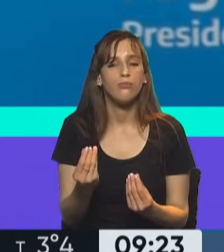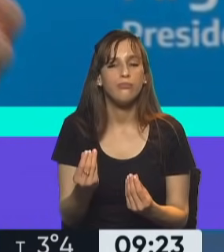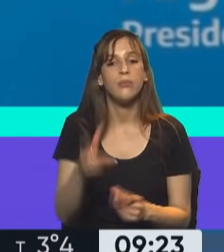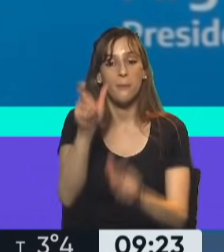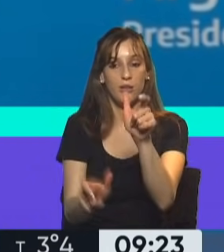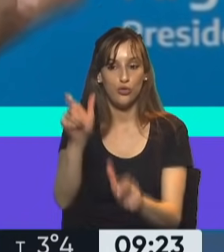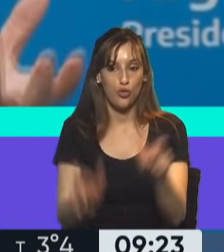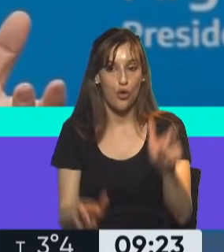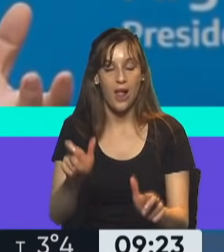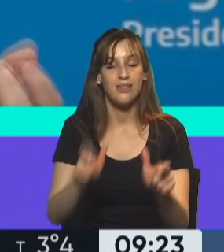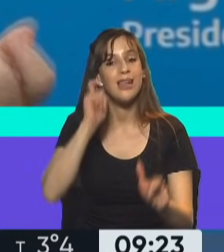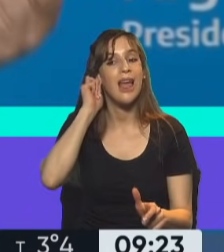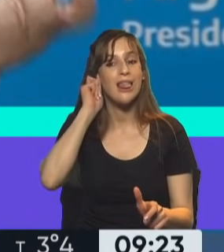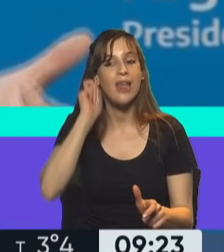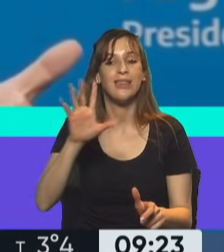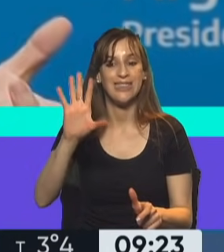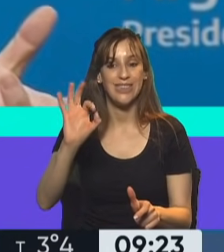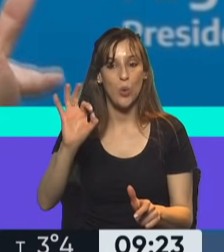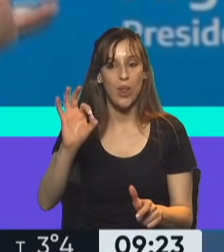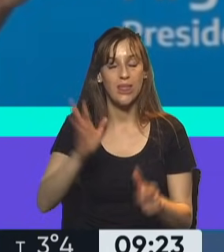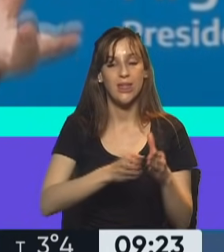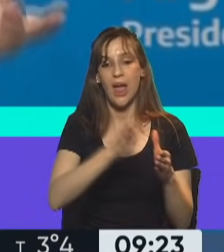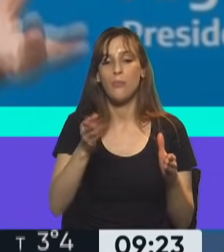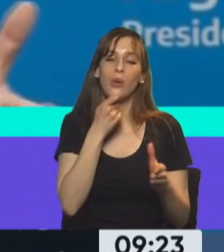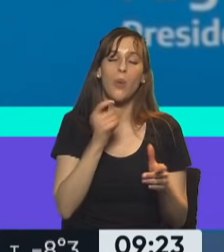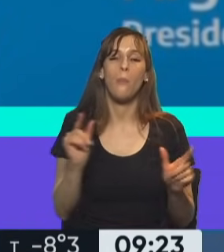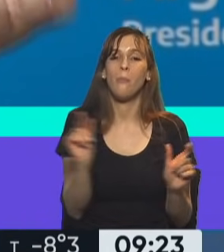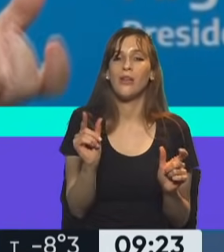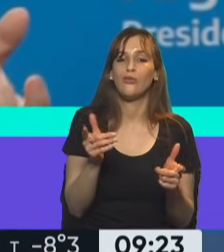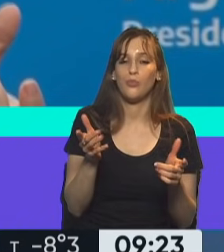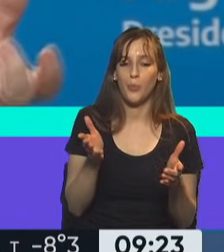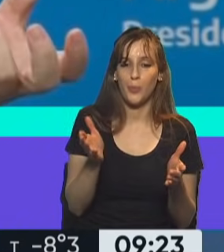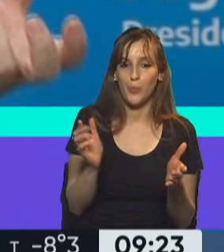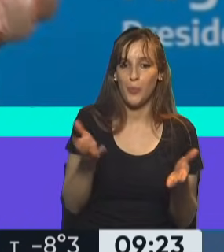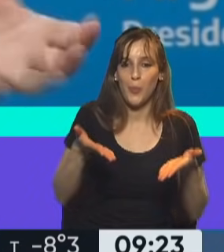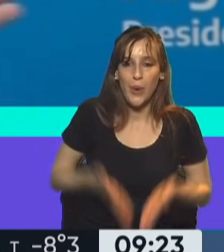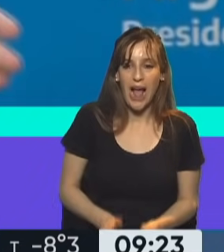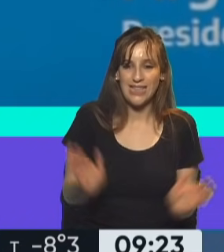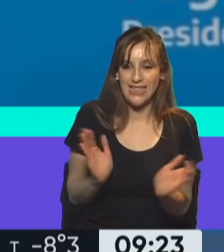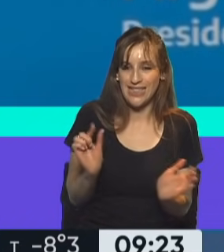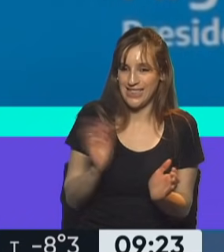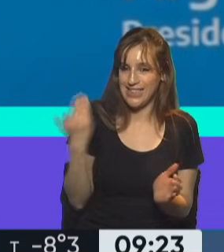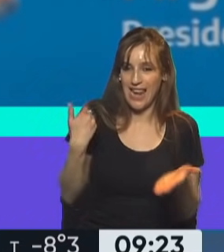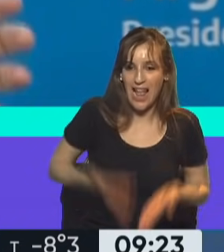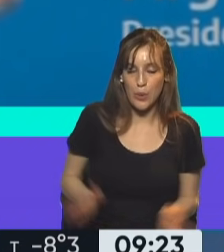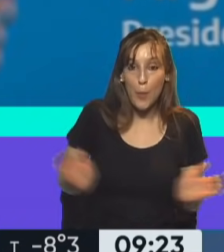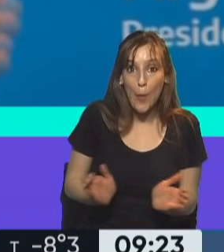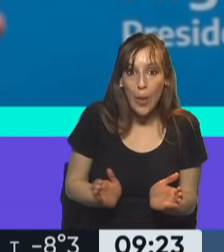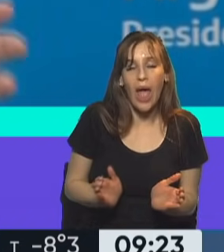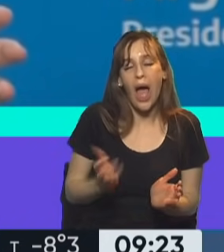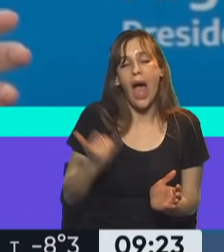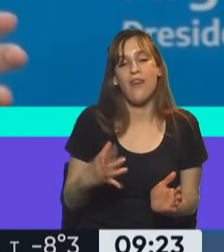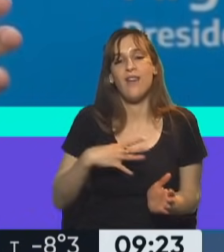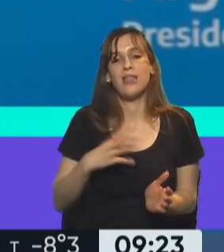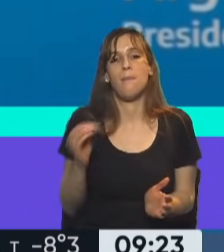a lo largo de la vida, al principio de la vida, cuando uno es recién nacido, su sistema inmune es inmaduro, por eso requiere también los esquemas